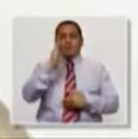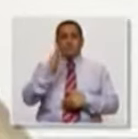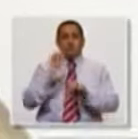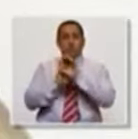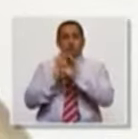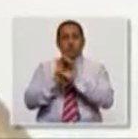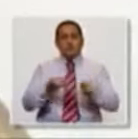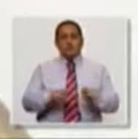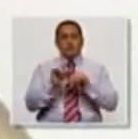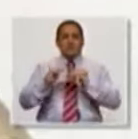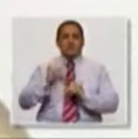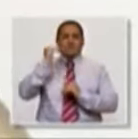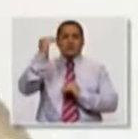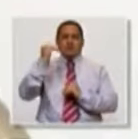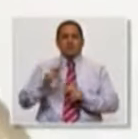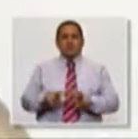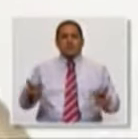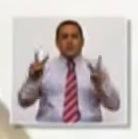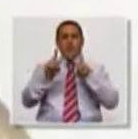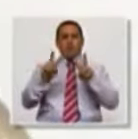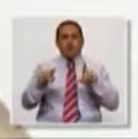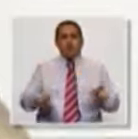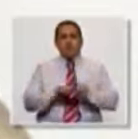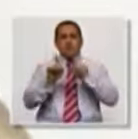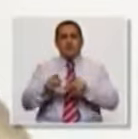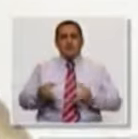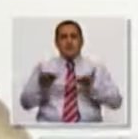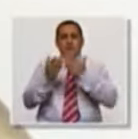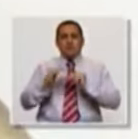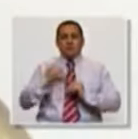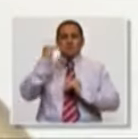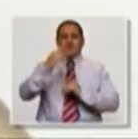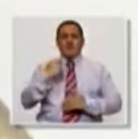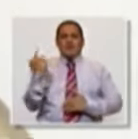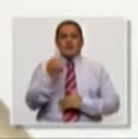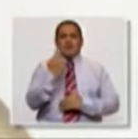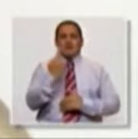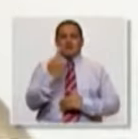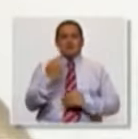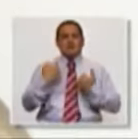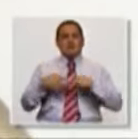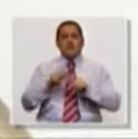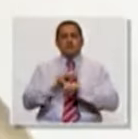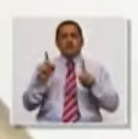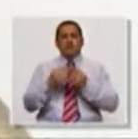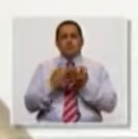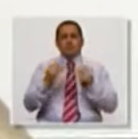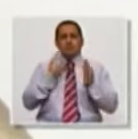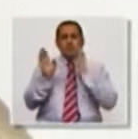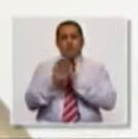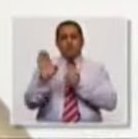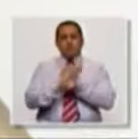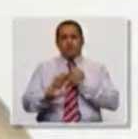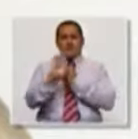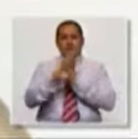un tribunal de máxima instancia, o que se coloca en la cúspide del sistema, y ya no tanto su misión es